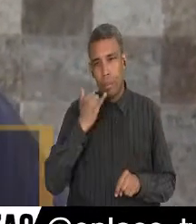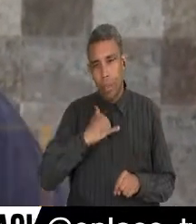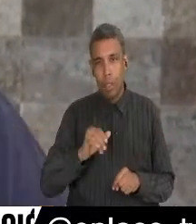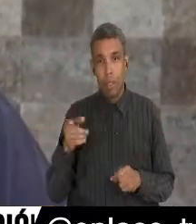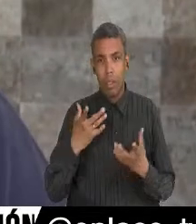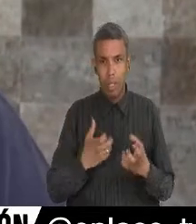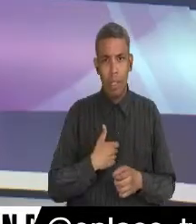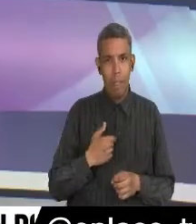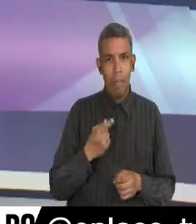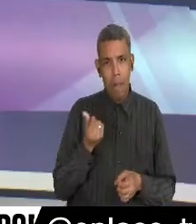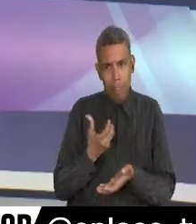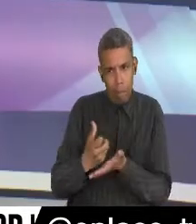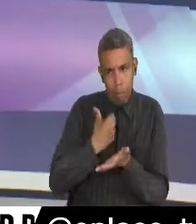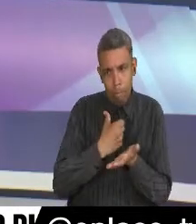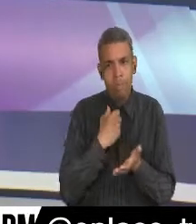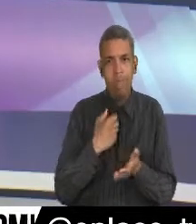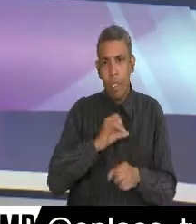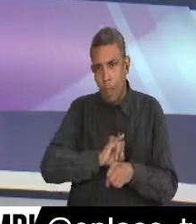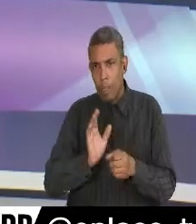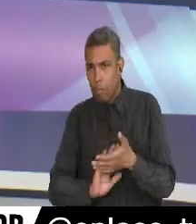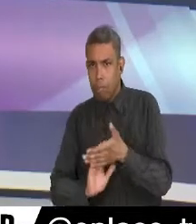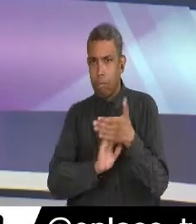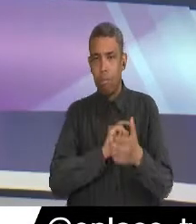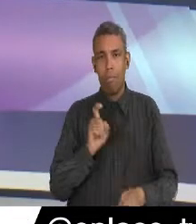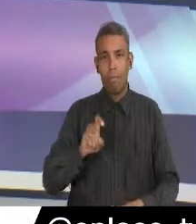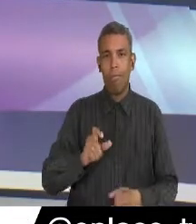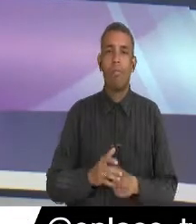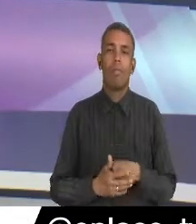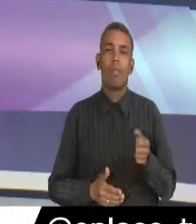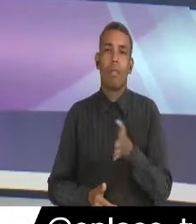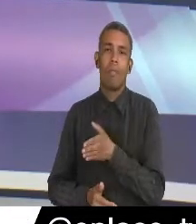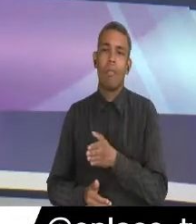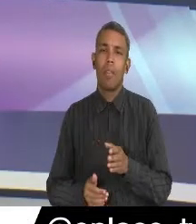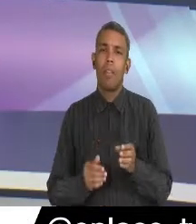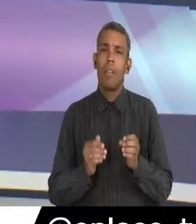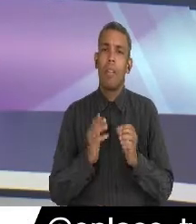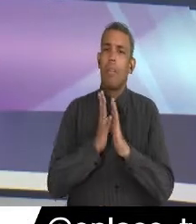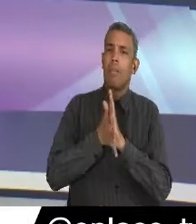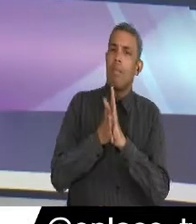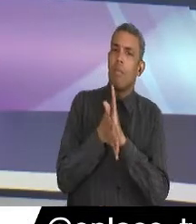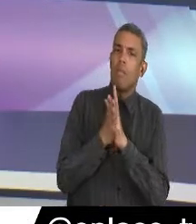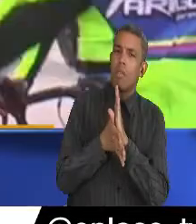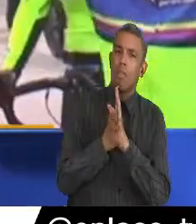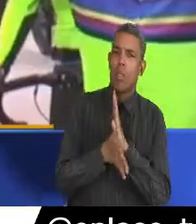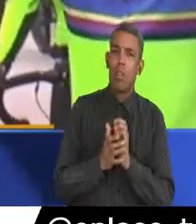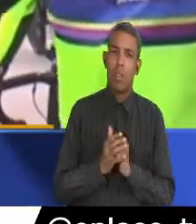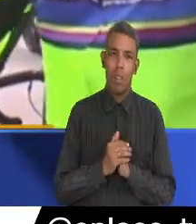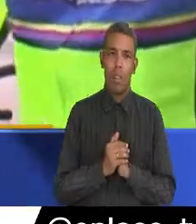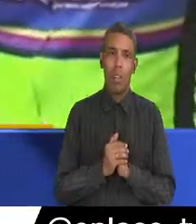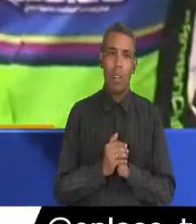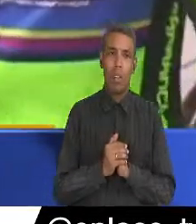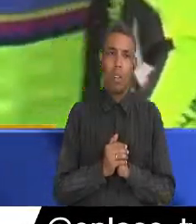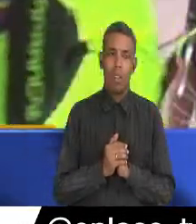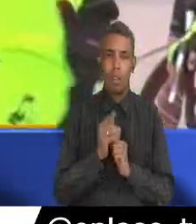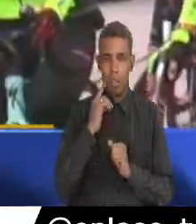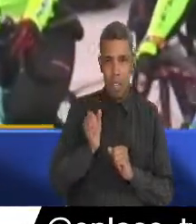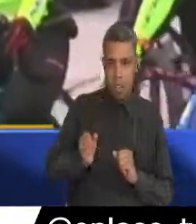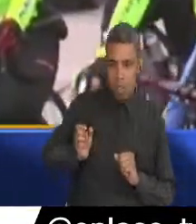terminar esta obra. Espere después de la pausa información sobre la travesía que inició este martes el Club de